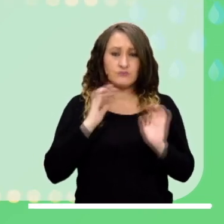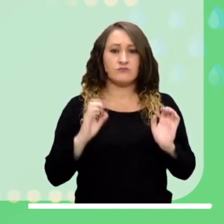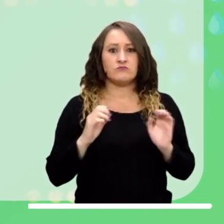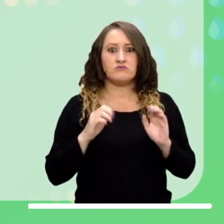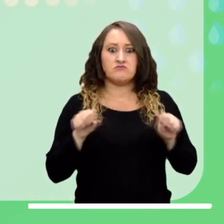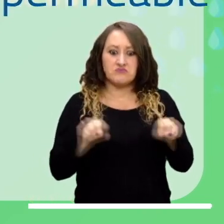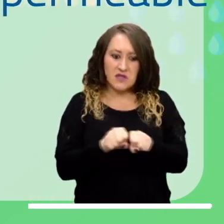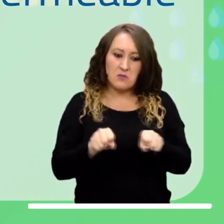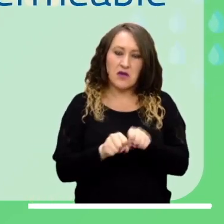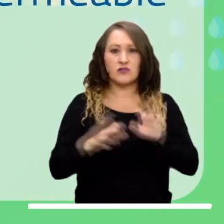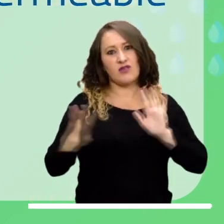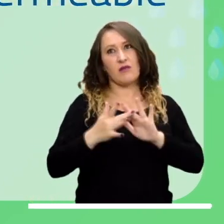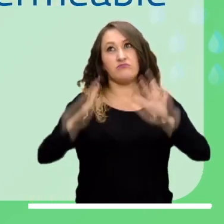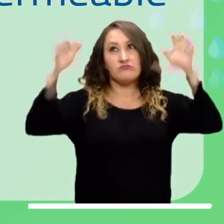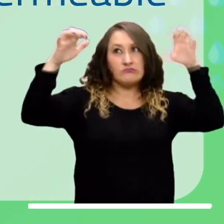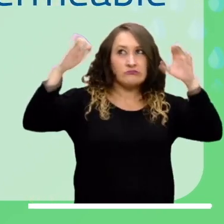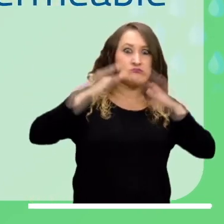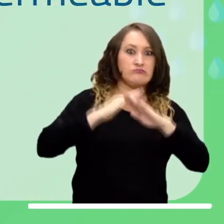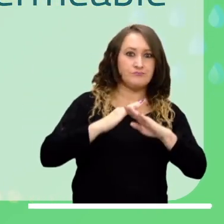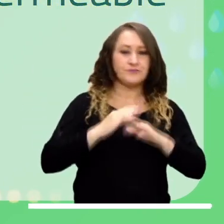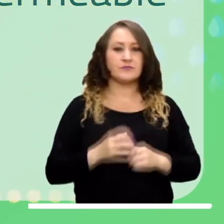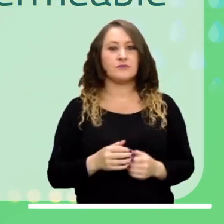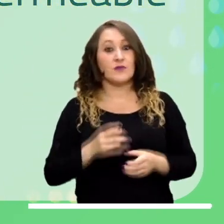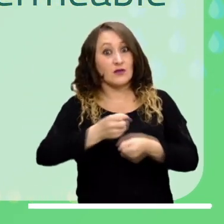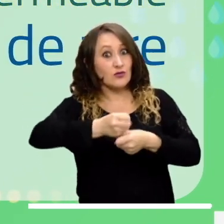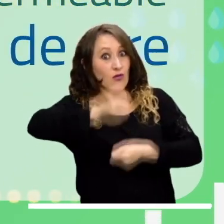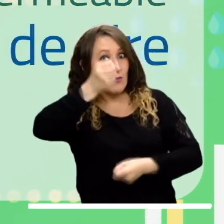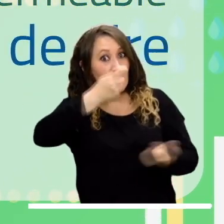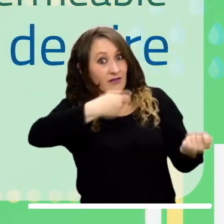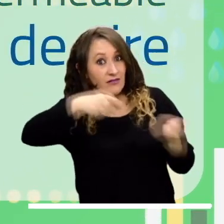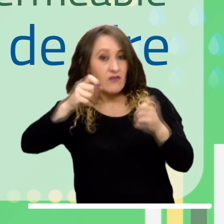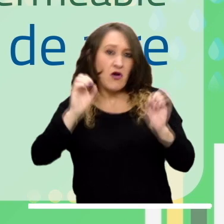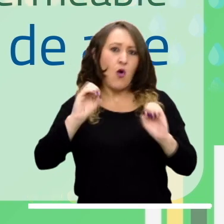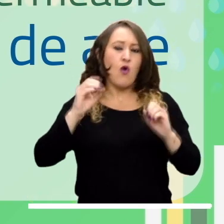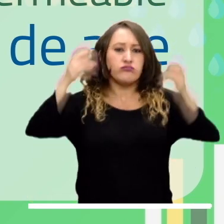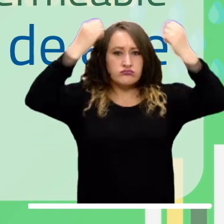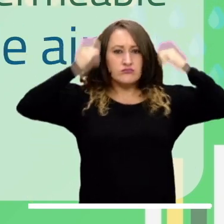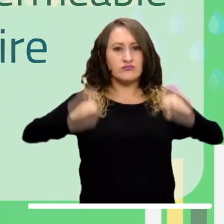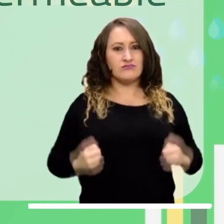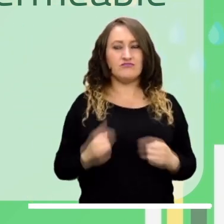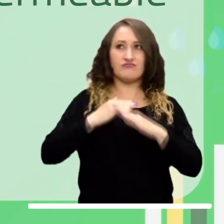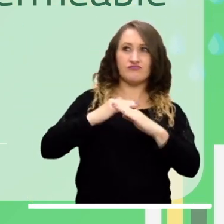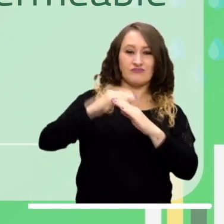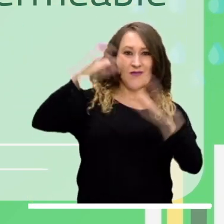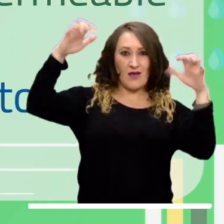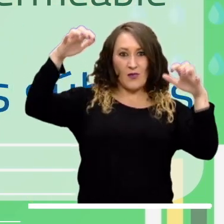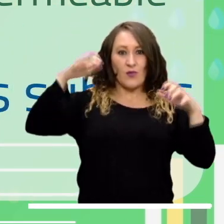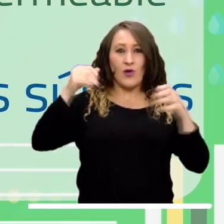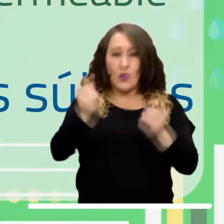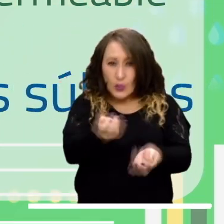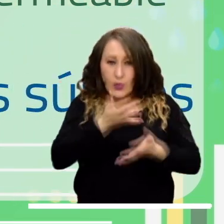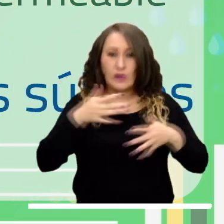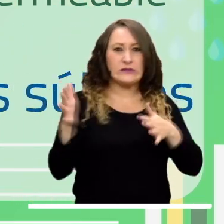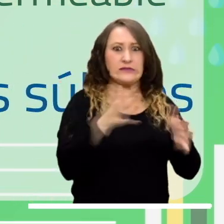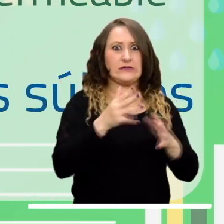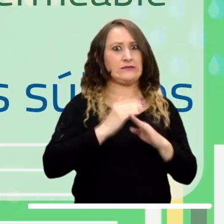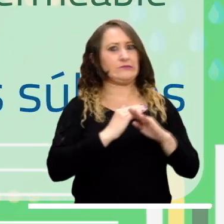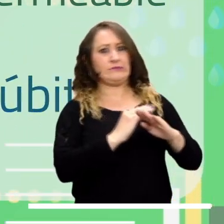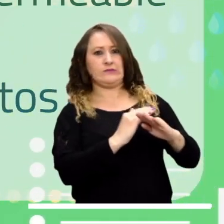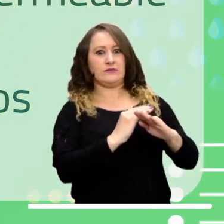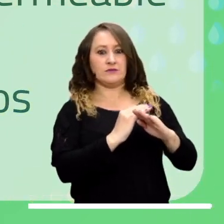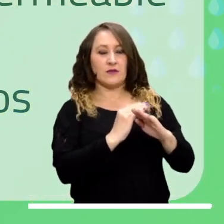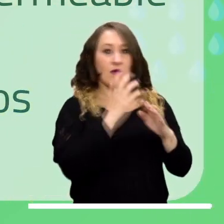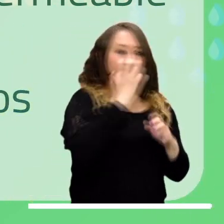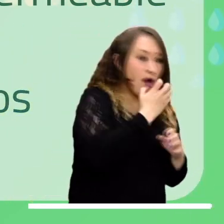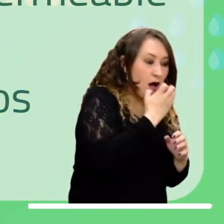Utilizar calzado apropiado. No olvide llevar sombrilla o impermeable. Evite las corrientes frías de aire. No